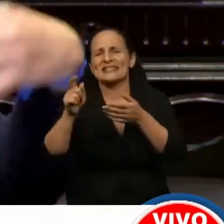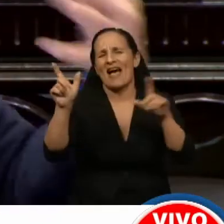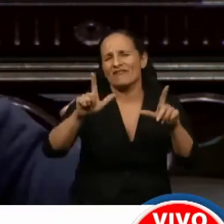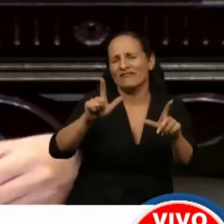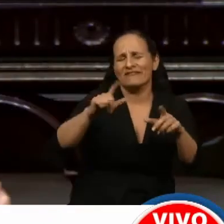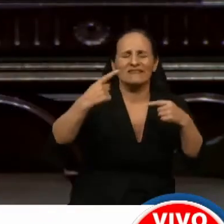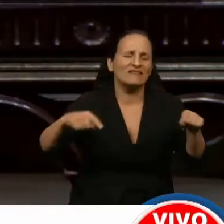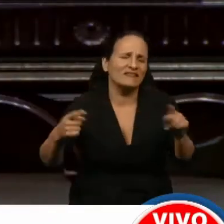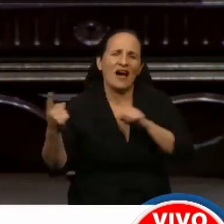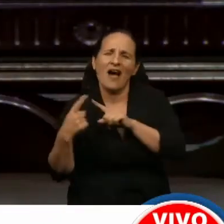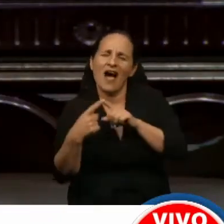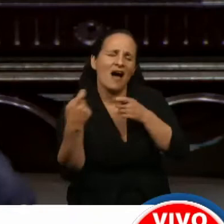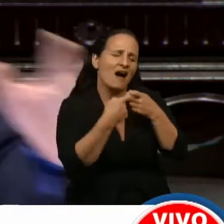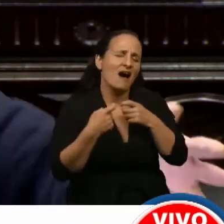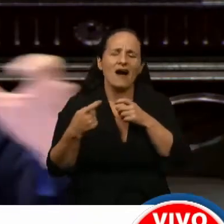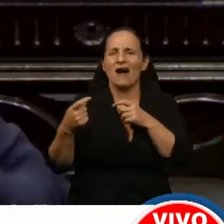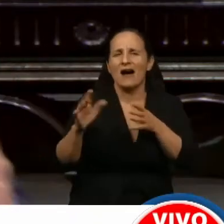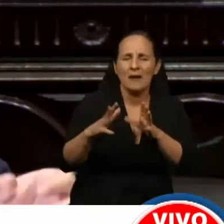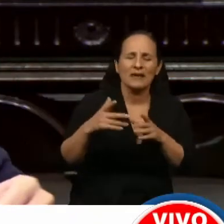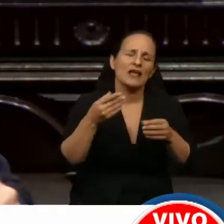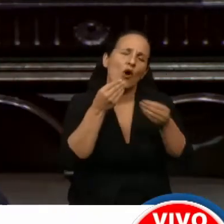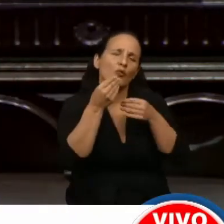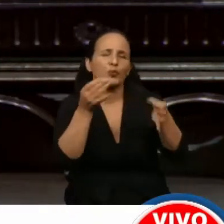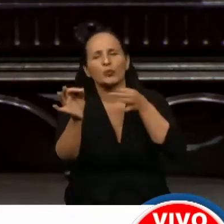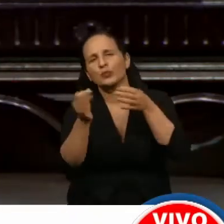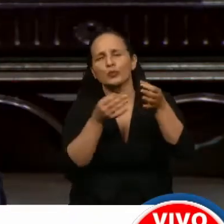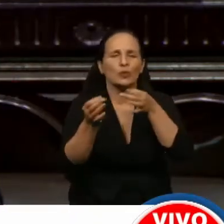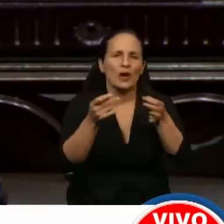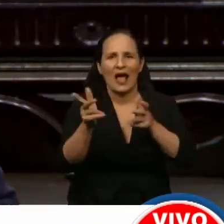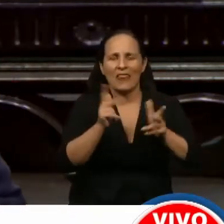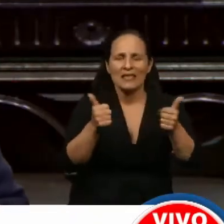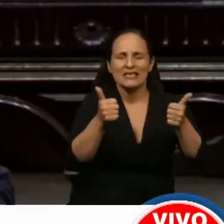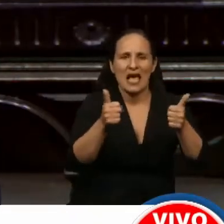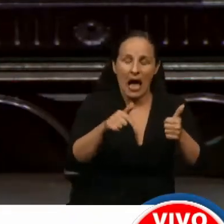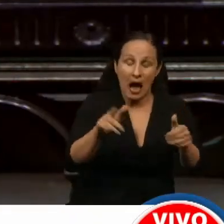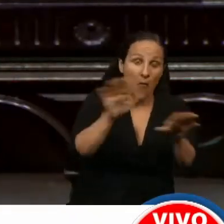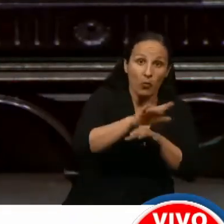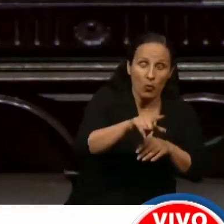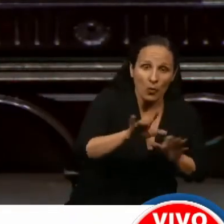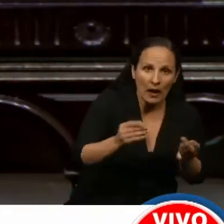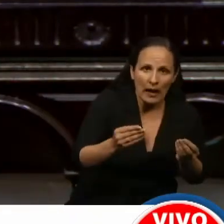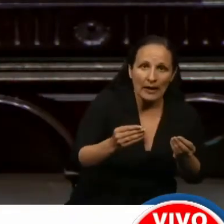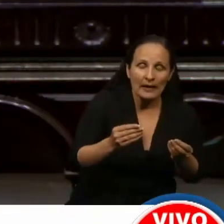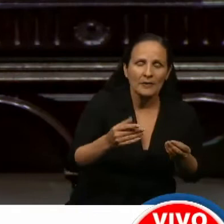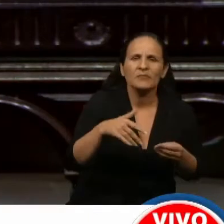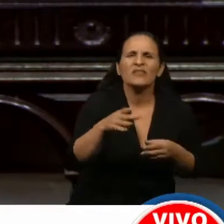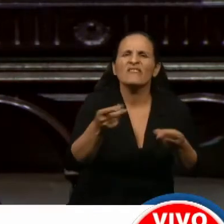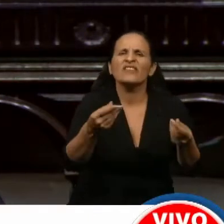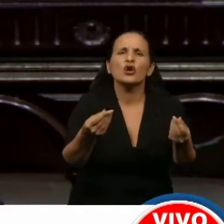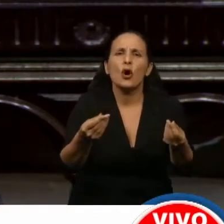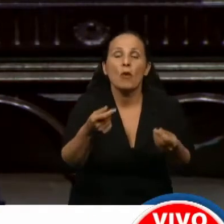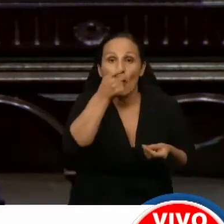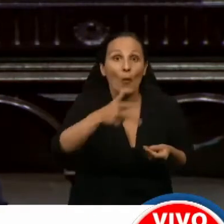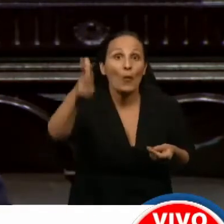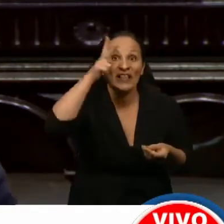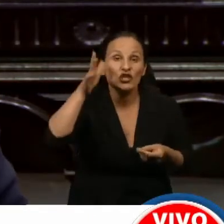los círculos rojos, la gente de poder, entre canapé y canapé. Pero bueno, eso fue lo que sucedió. ¿Y cómo termina el